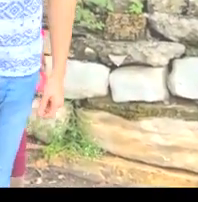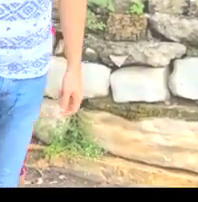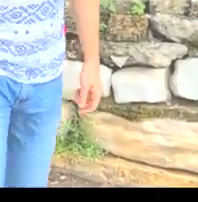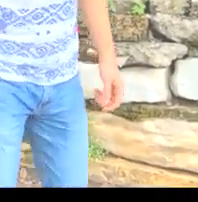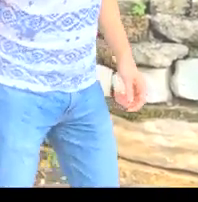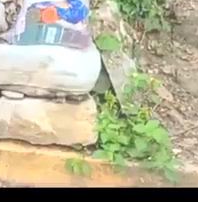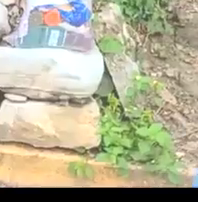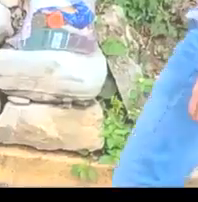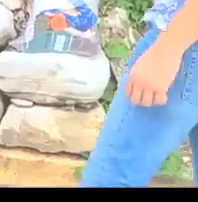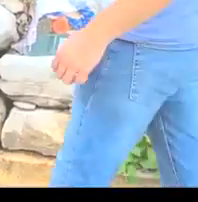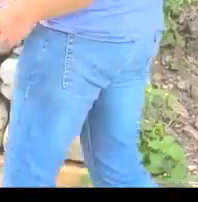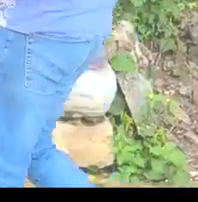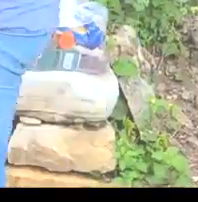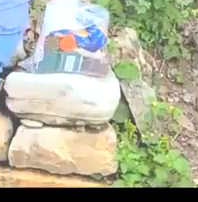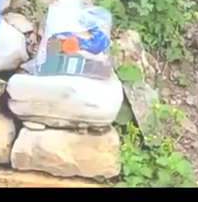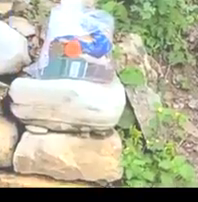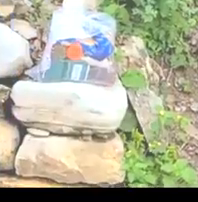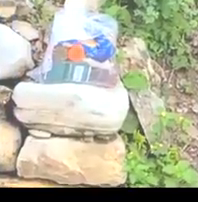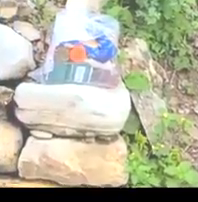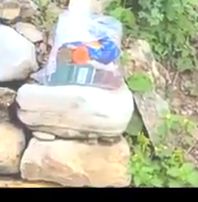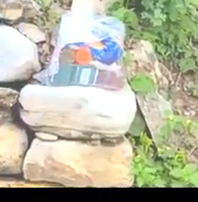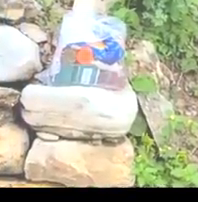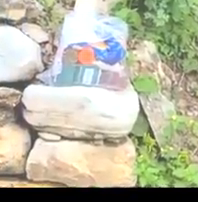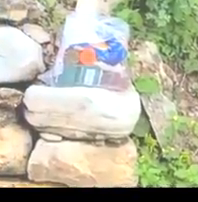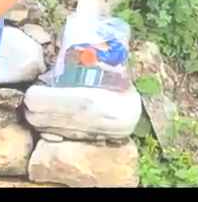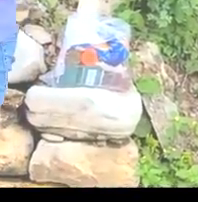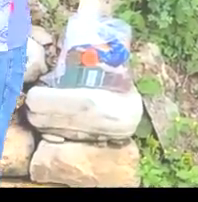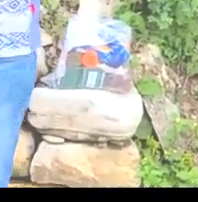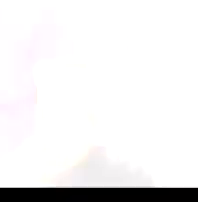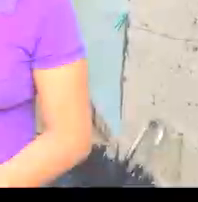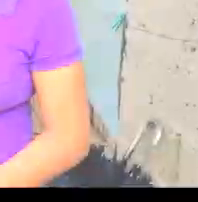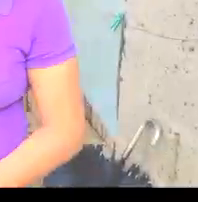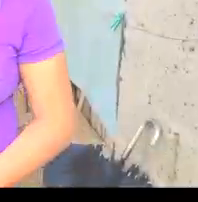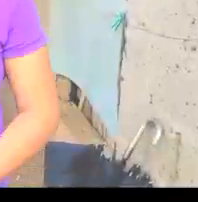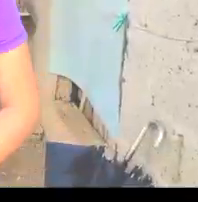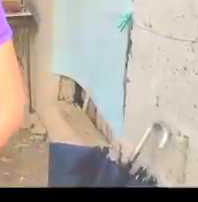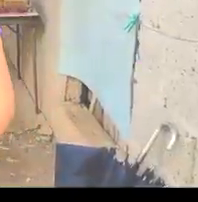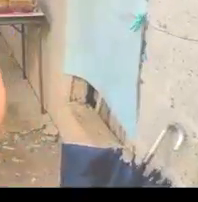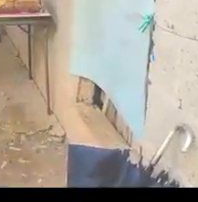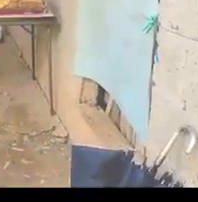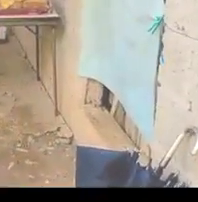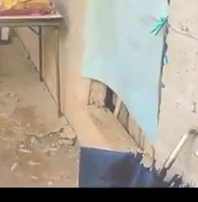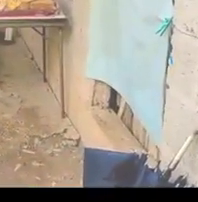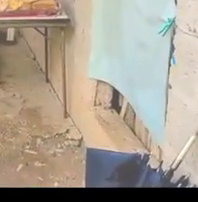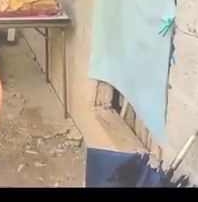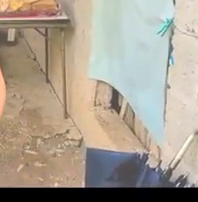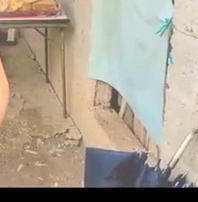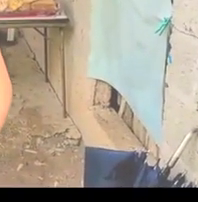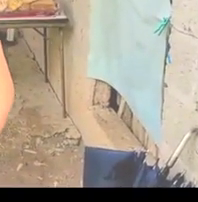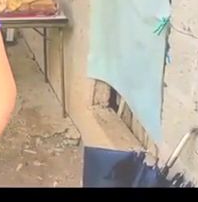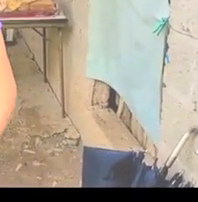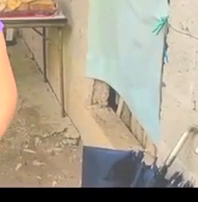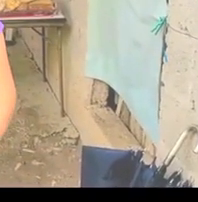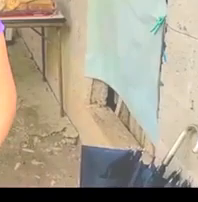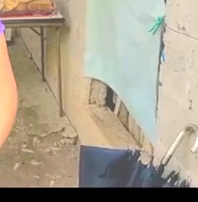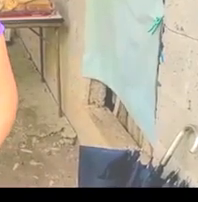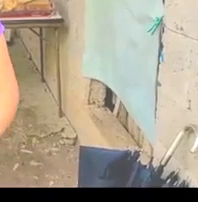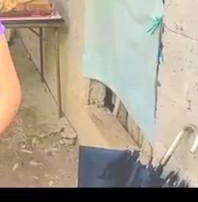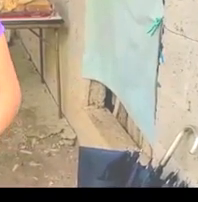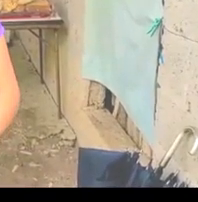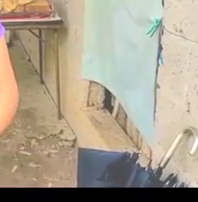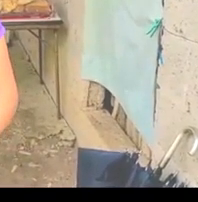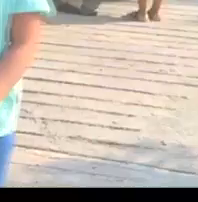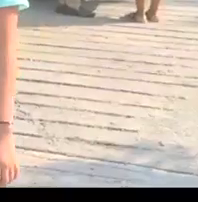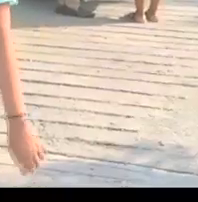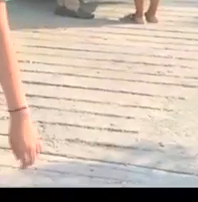día, no hay recursos para mantener a nuestros hijos, más que nada. Bueno, pues yo le doy gracias el apoyo al